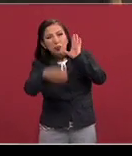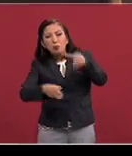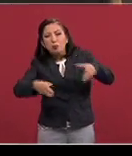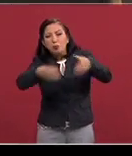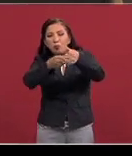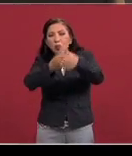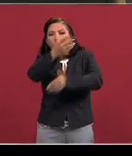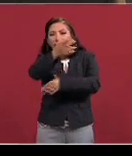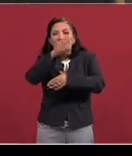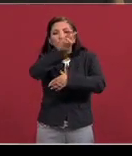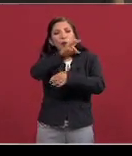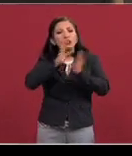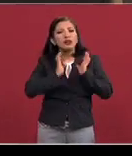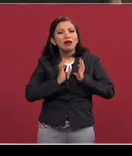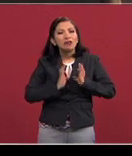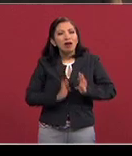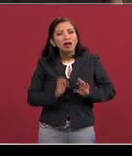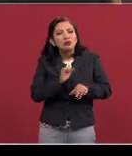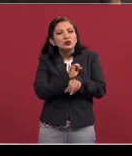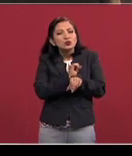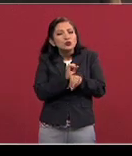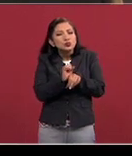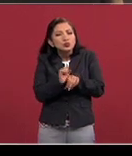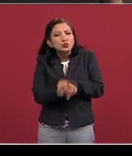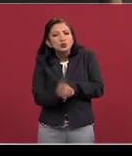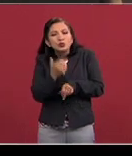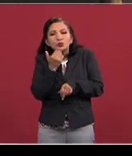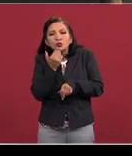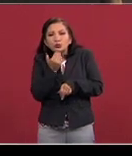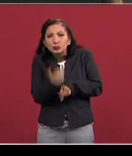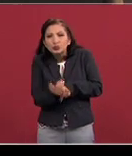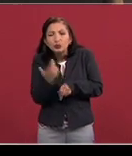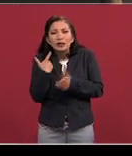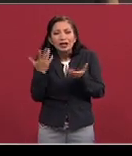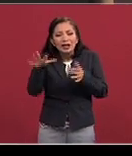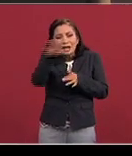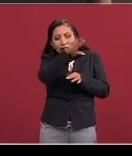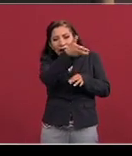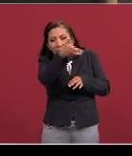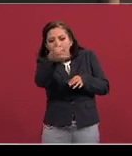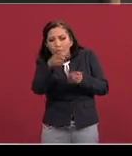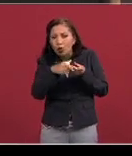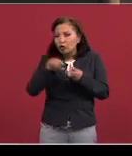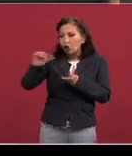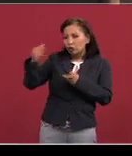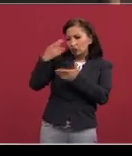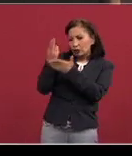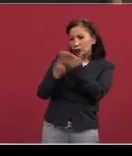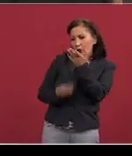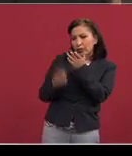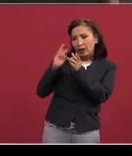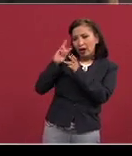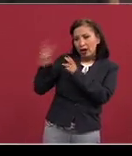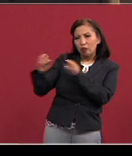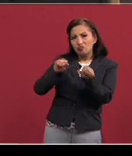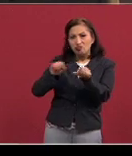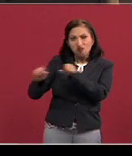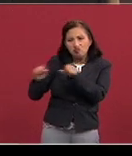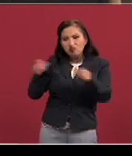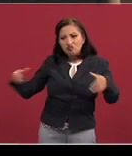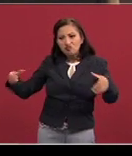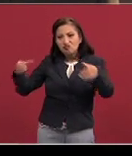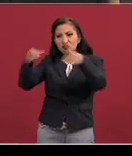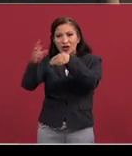una representación de quietud sublime, bucólica y campestre, y otros son de la versión telúrica del